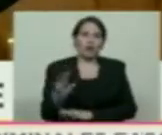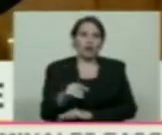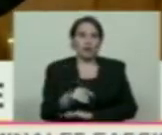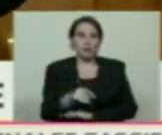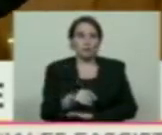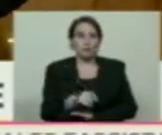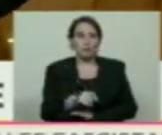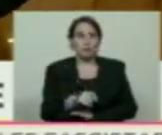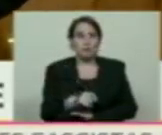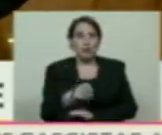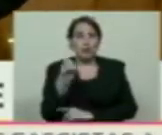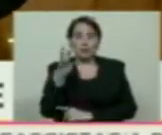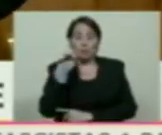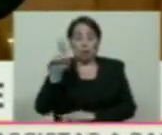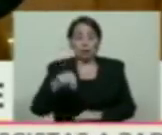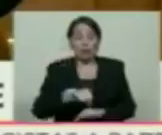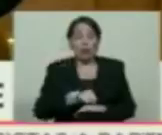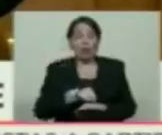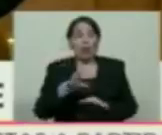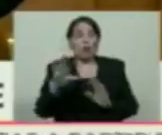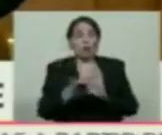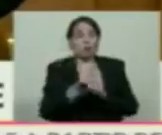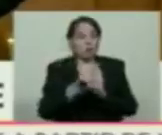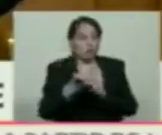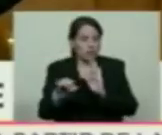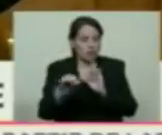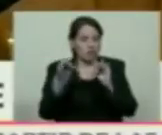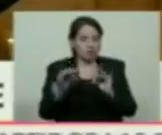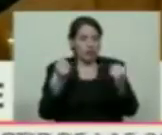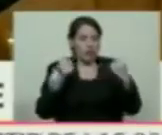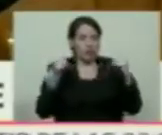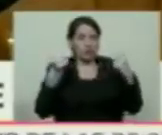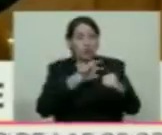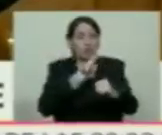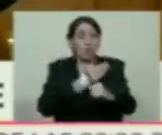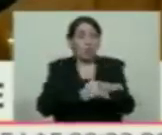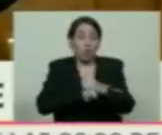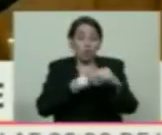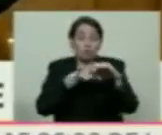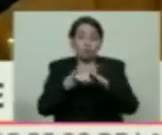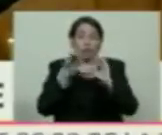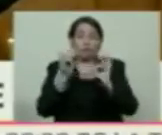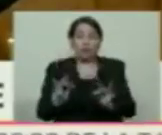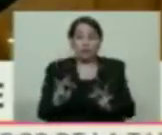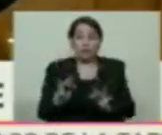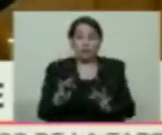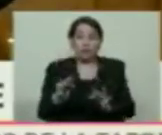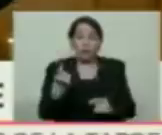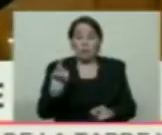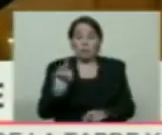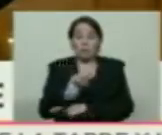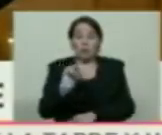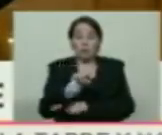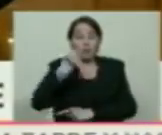La Asamblea Nacional Constituyente, en ejercicio de su poder originario, emanado del mandato conferido por